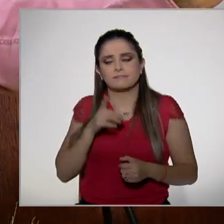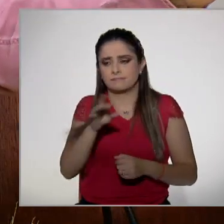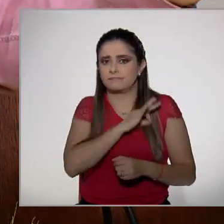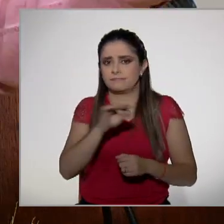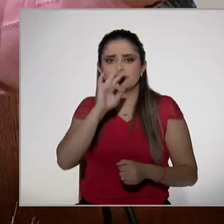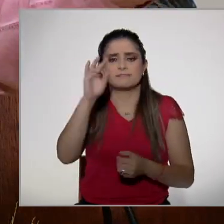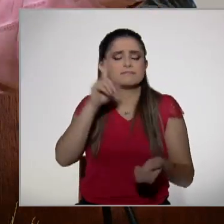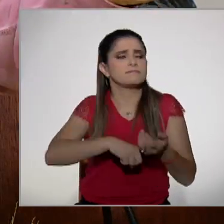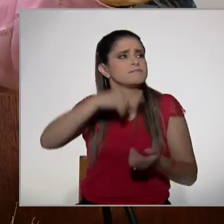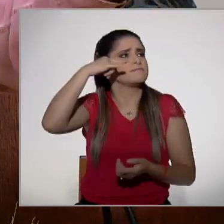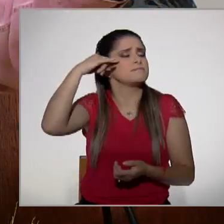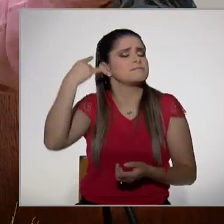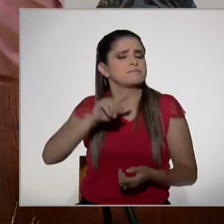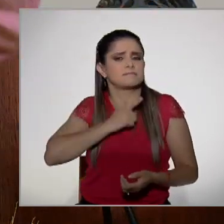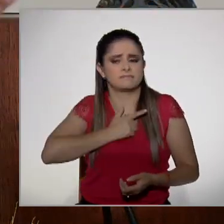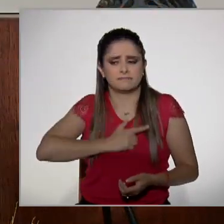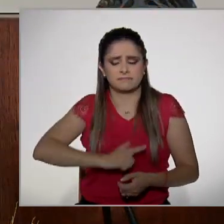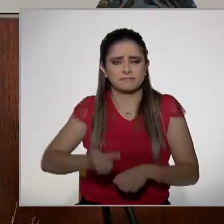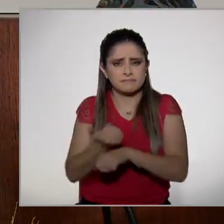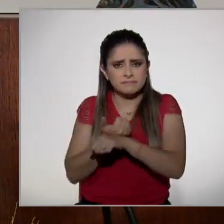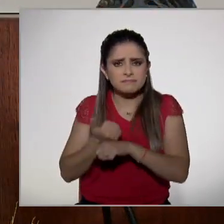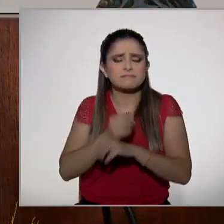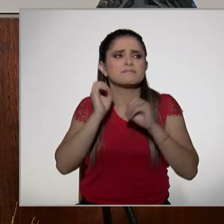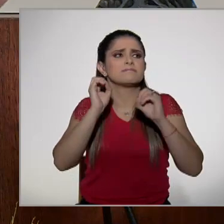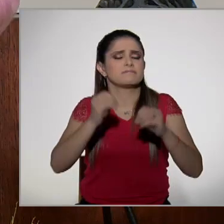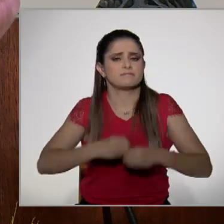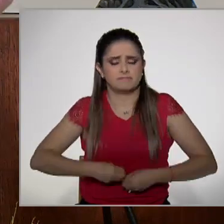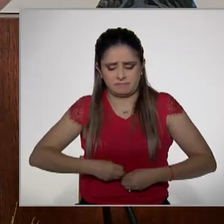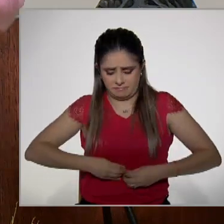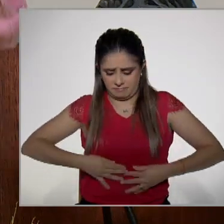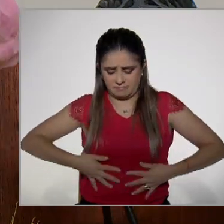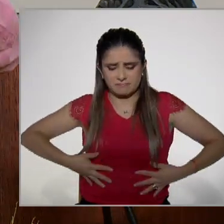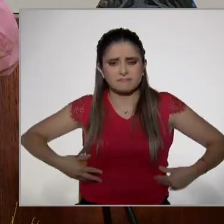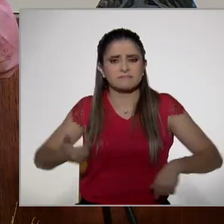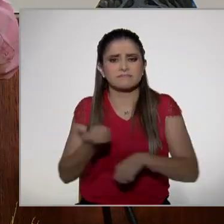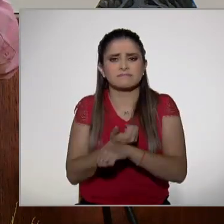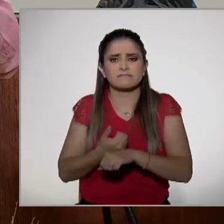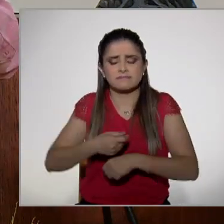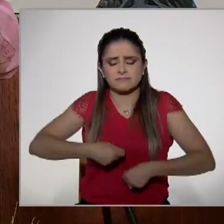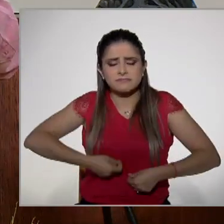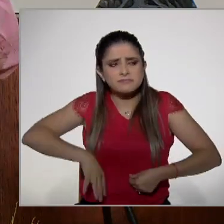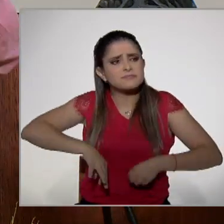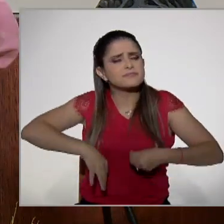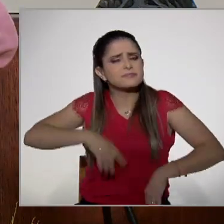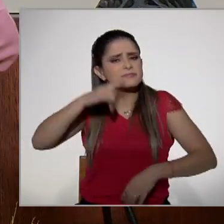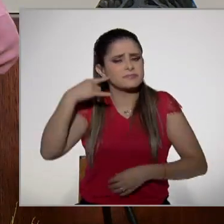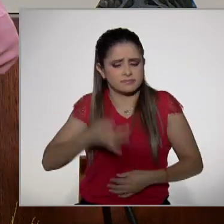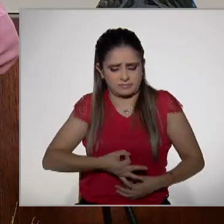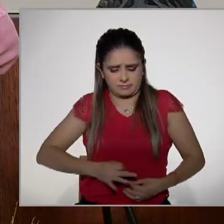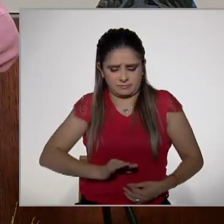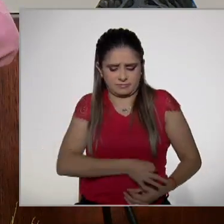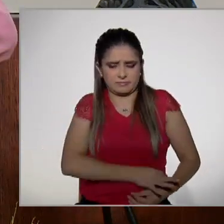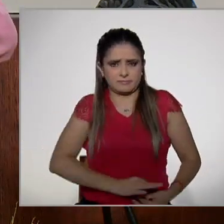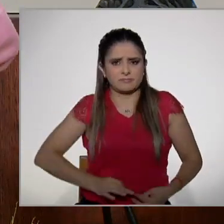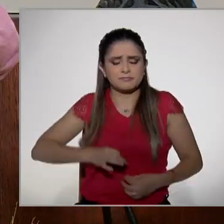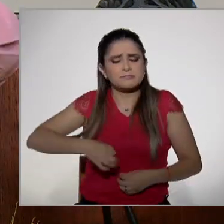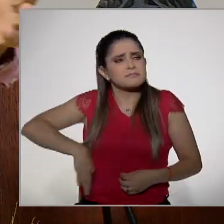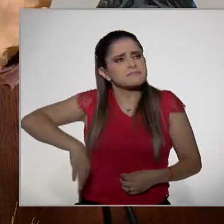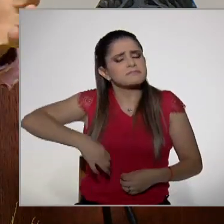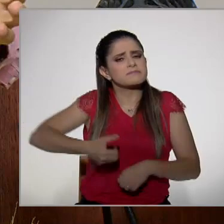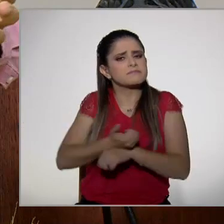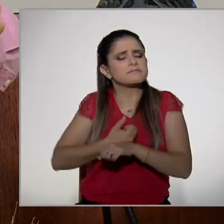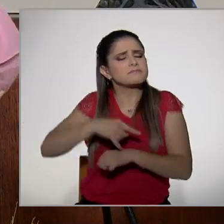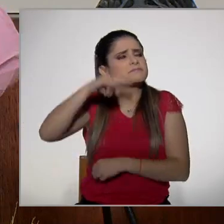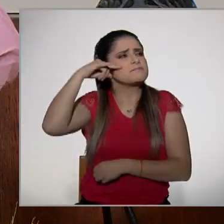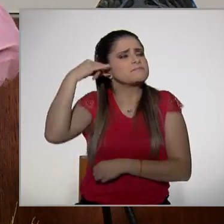silenciosos es como dijeron en el tubo digestivo si abren la llave y va gotita gotita perdiendo sangre no nos damos cuenta pero eso te puede llevar anemia no tiene que ser una